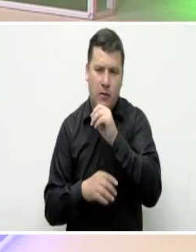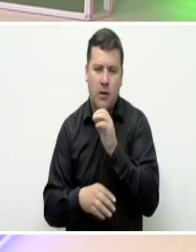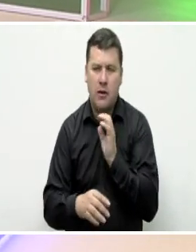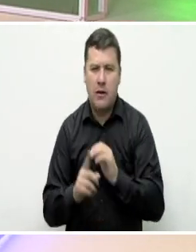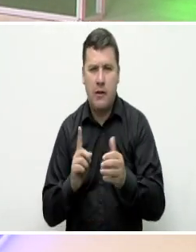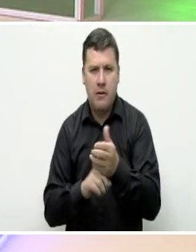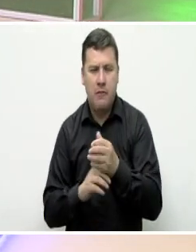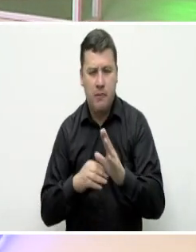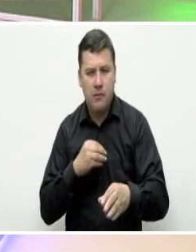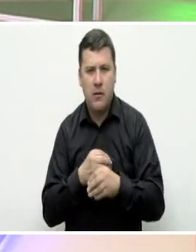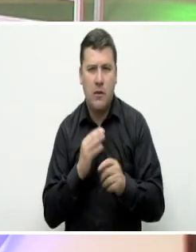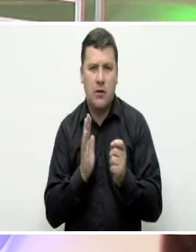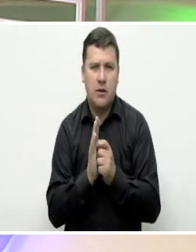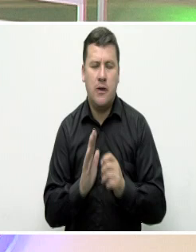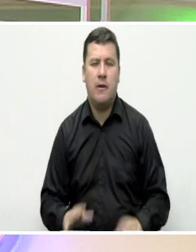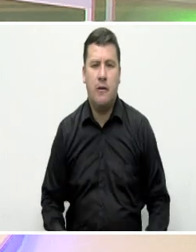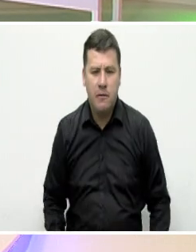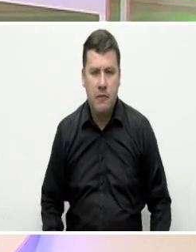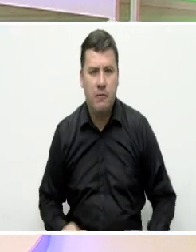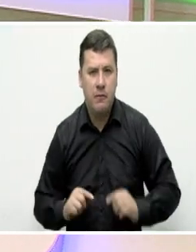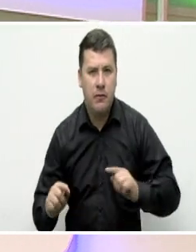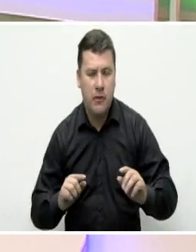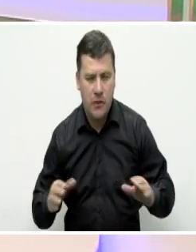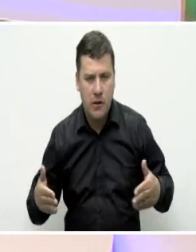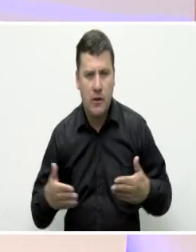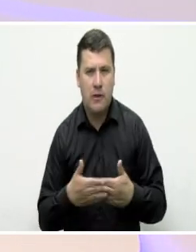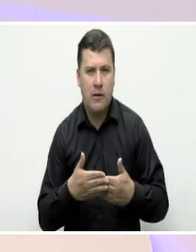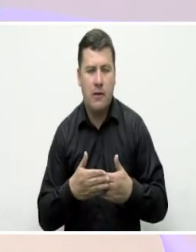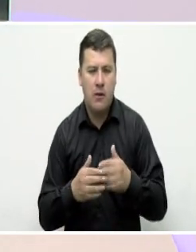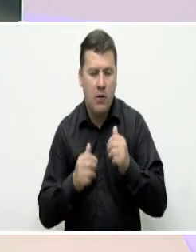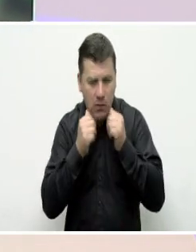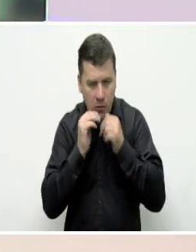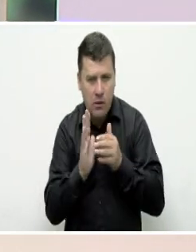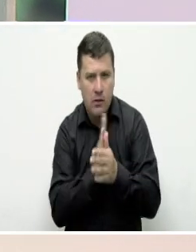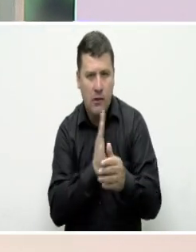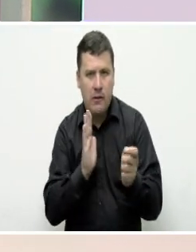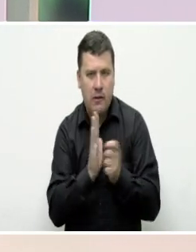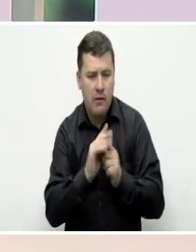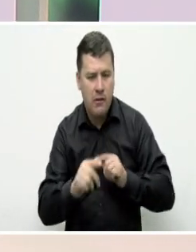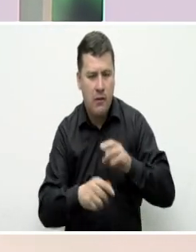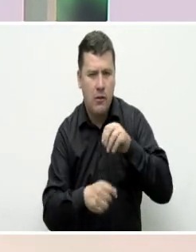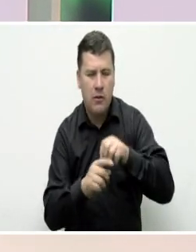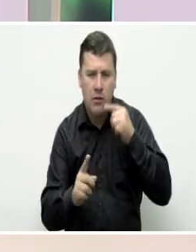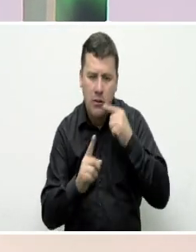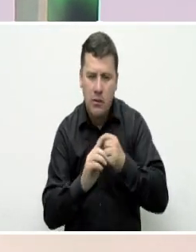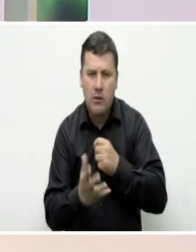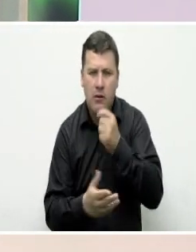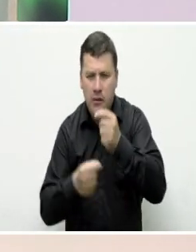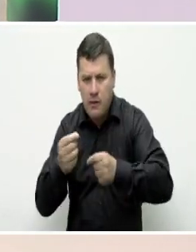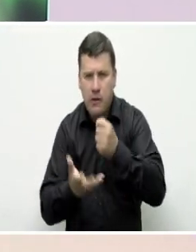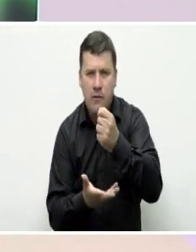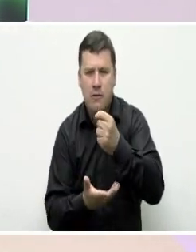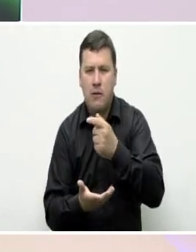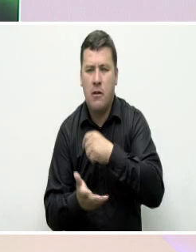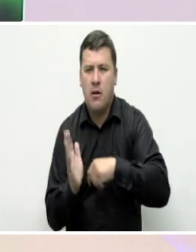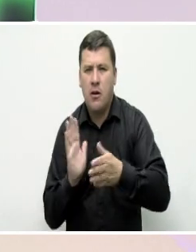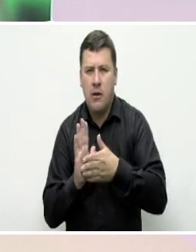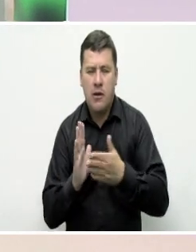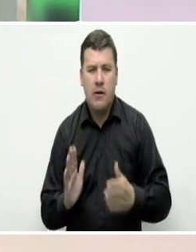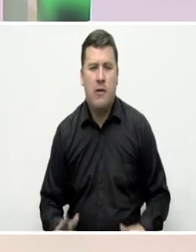identificación, adicionalmente en lo administrativo, talento humano, administrativo, financiero, control